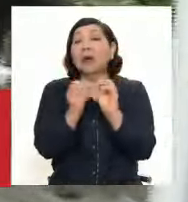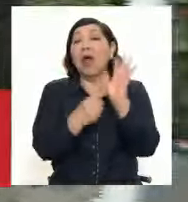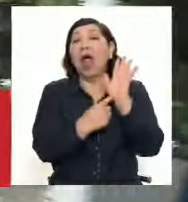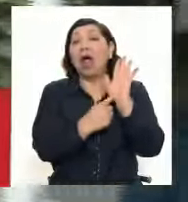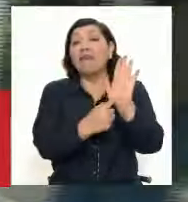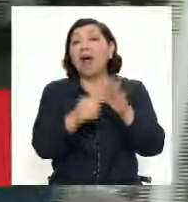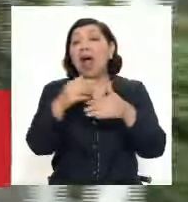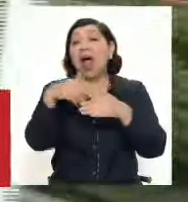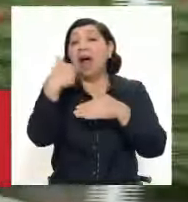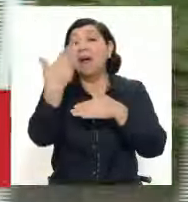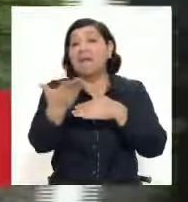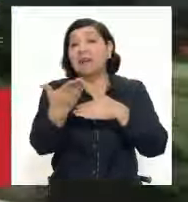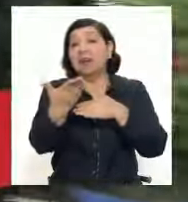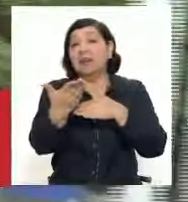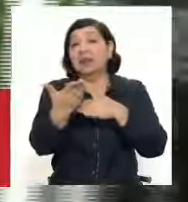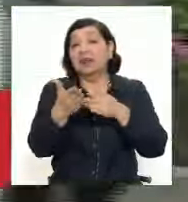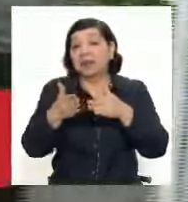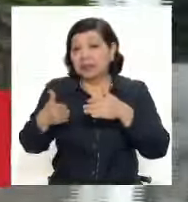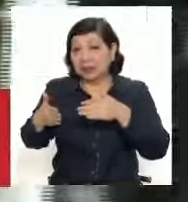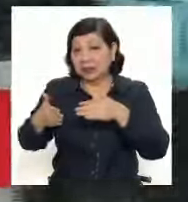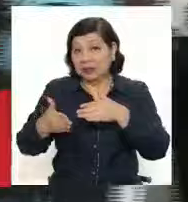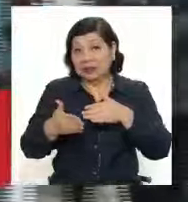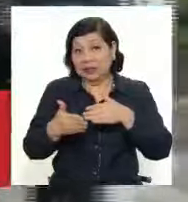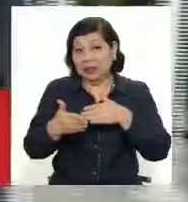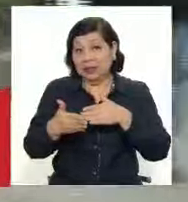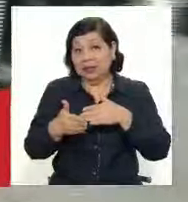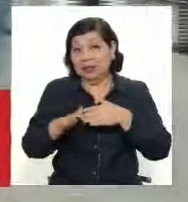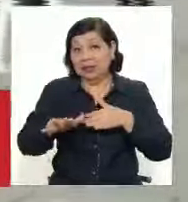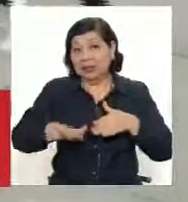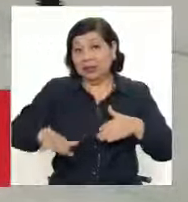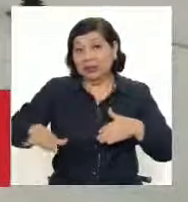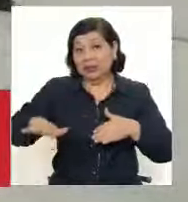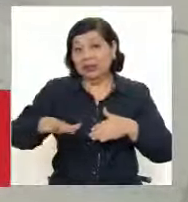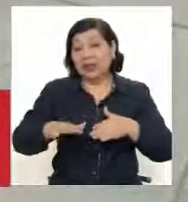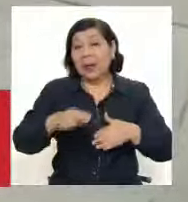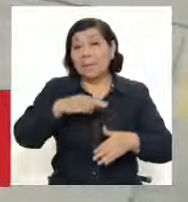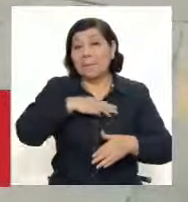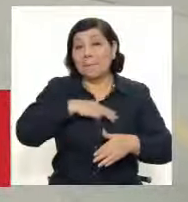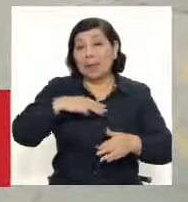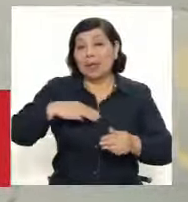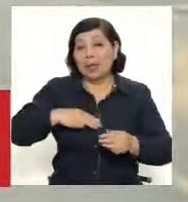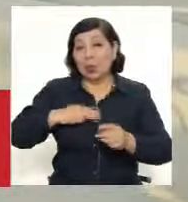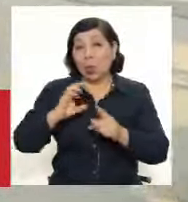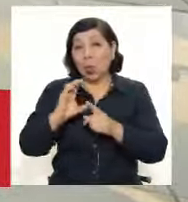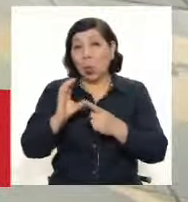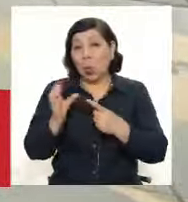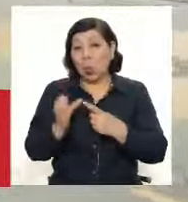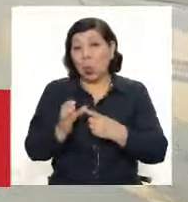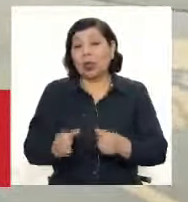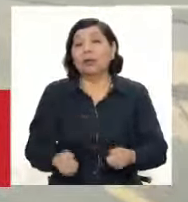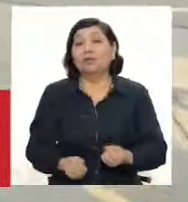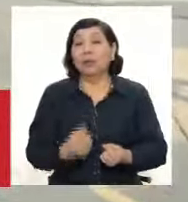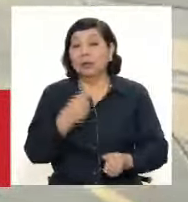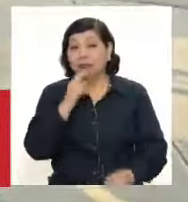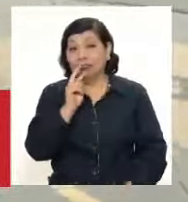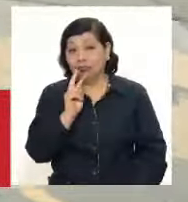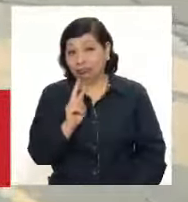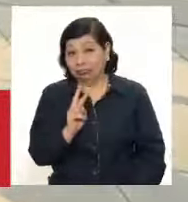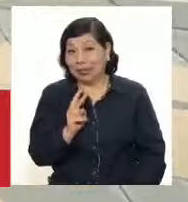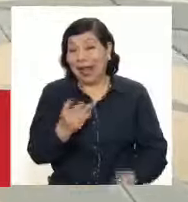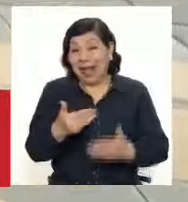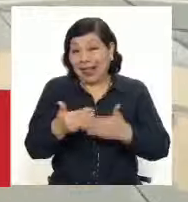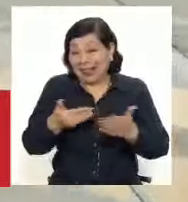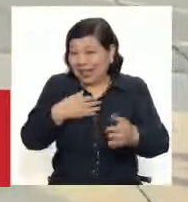están justo en el ingreso de la Sala Nazca del Ministerio de Cultura y como lo hemos